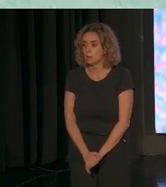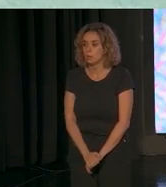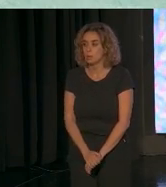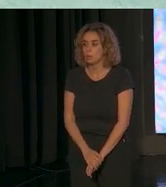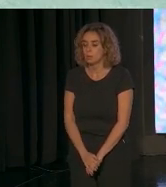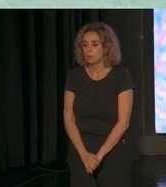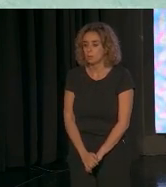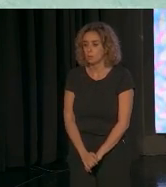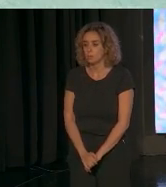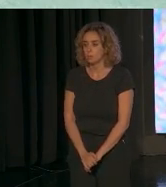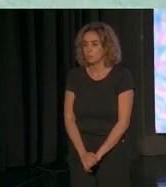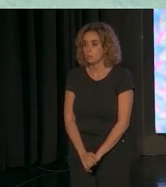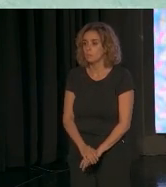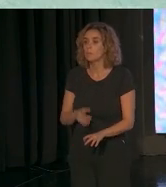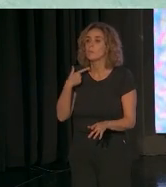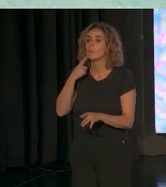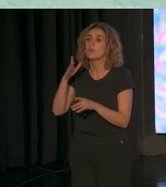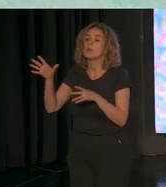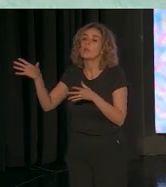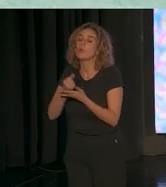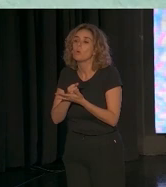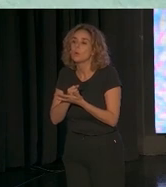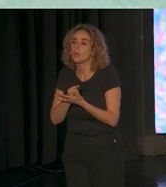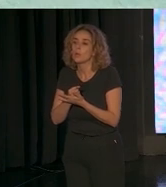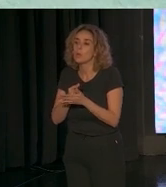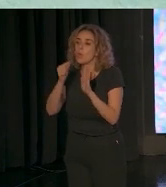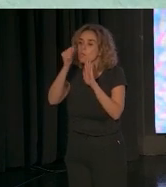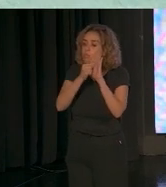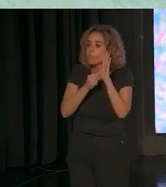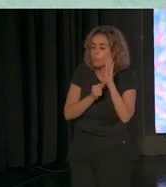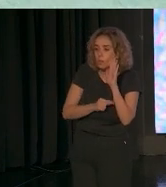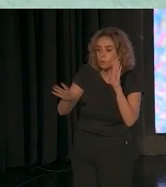que se extrajeron a partir de los datos.